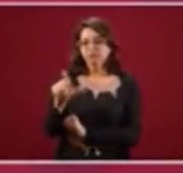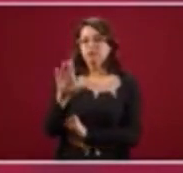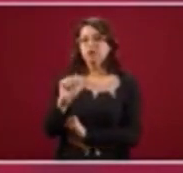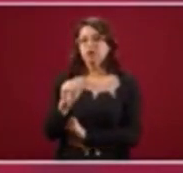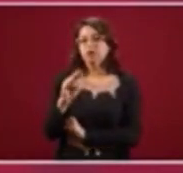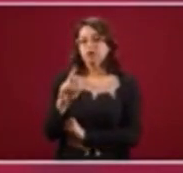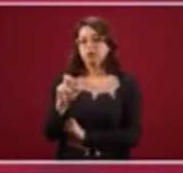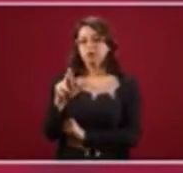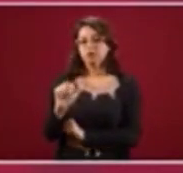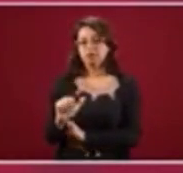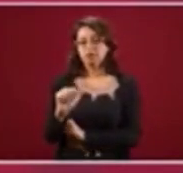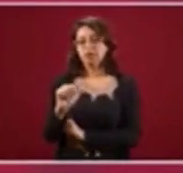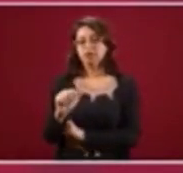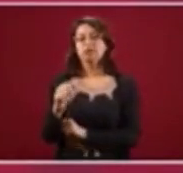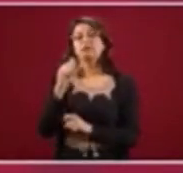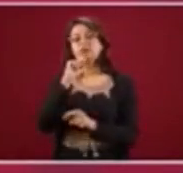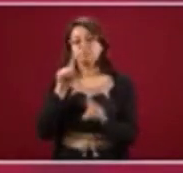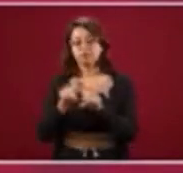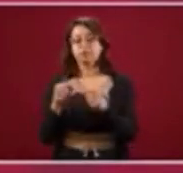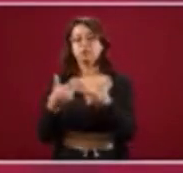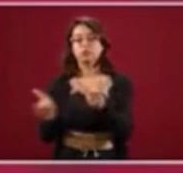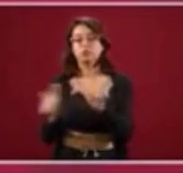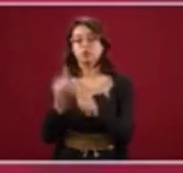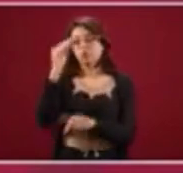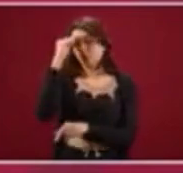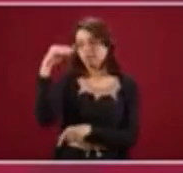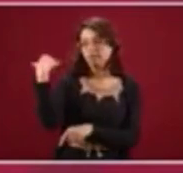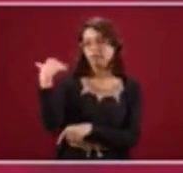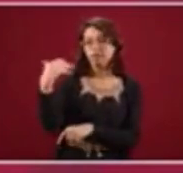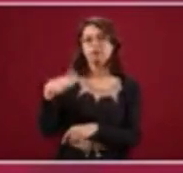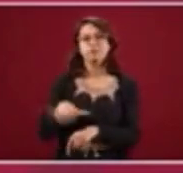los olvidados, porque